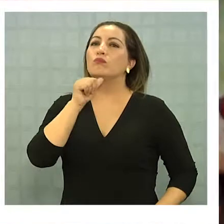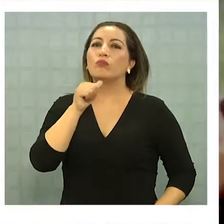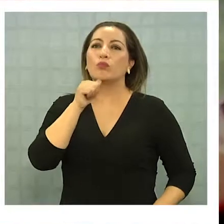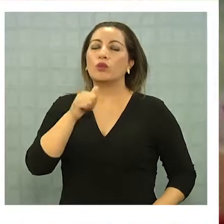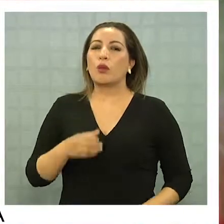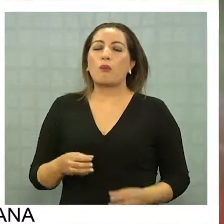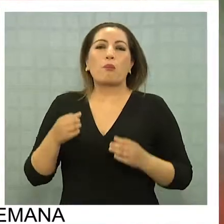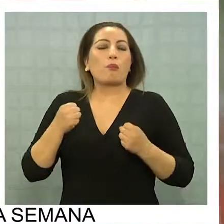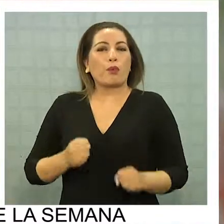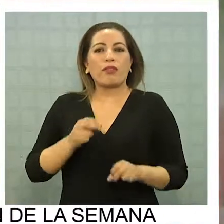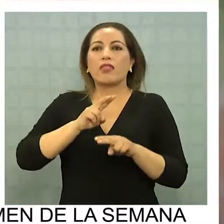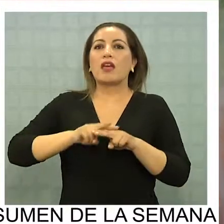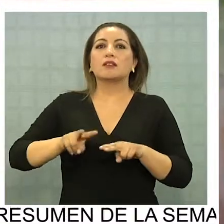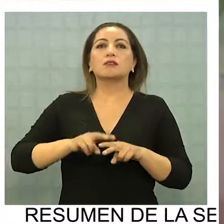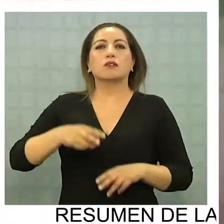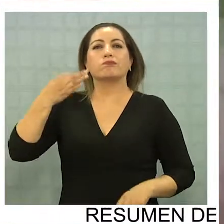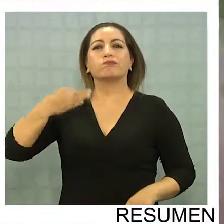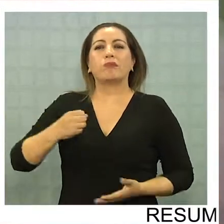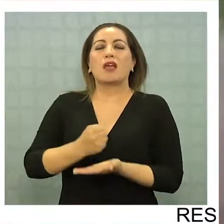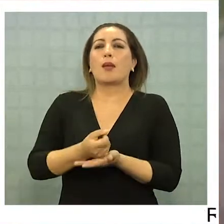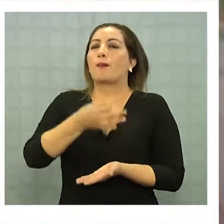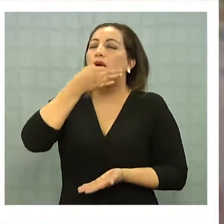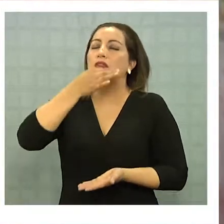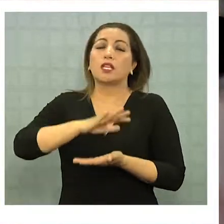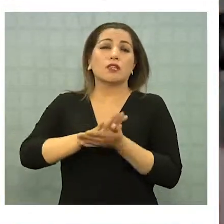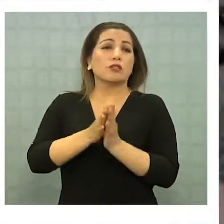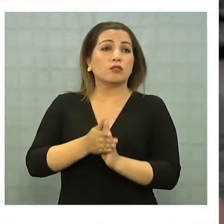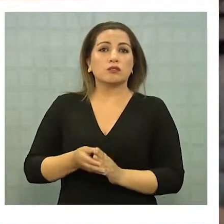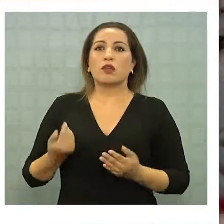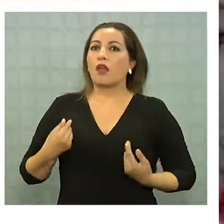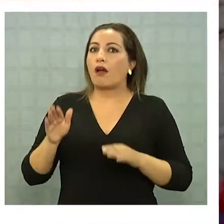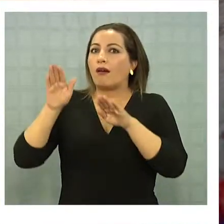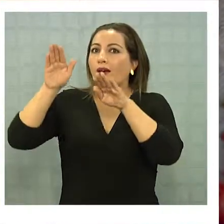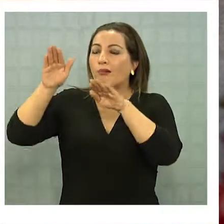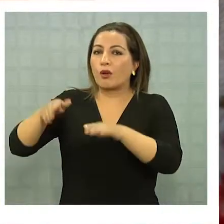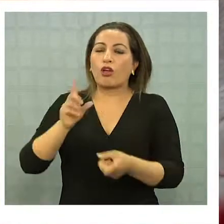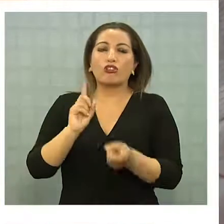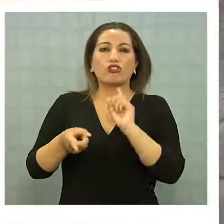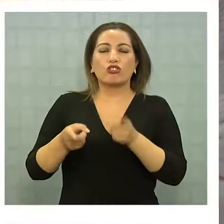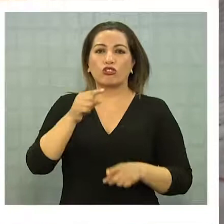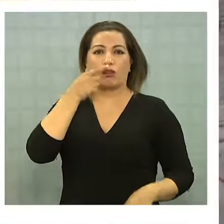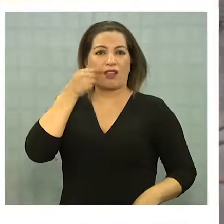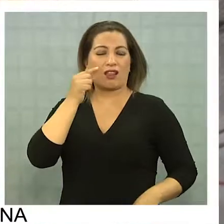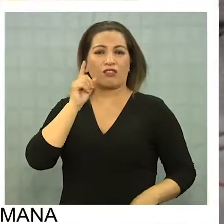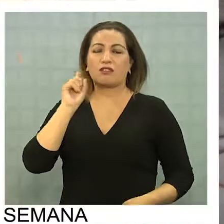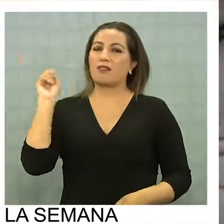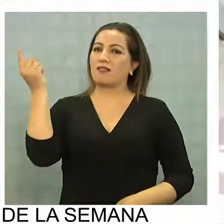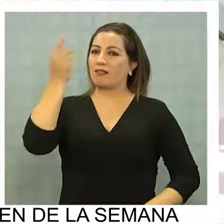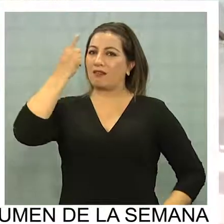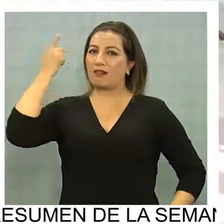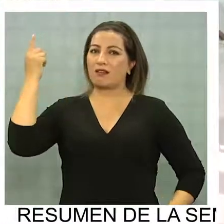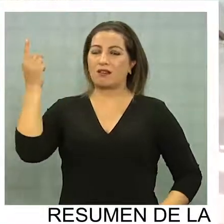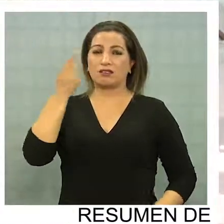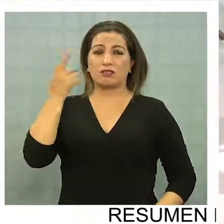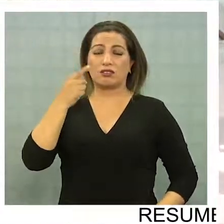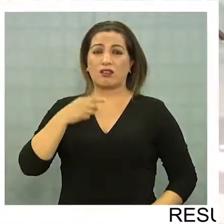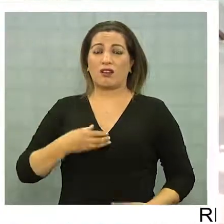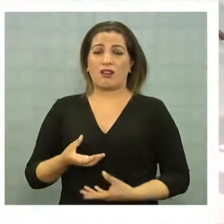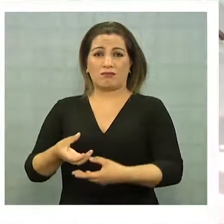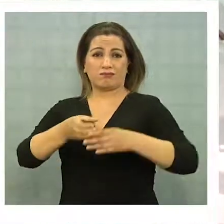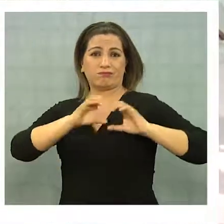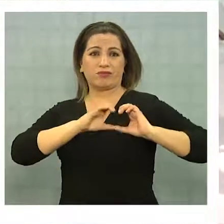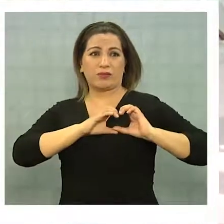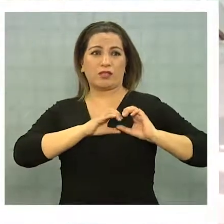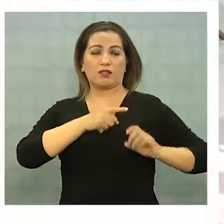impediría el correcto tratamiento posterior al trasplante, cosa que fue avalada por el Coordinador Nacional de Trasplantes, José